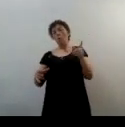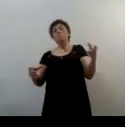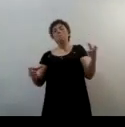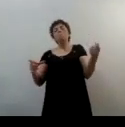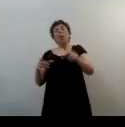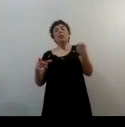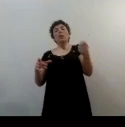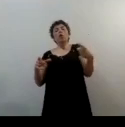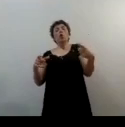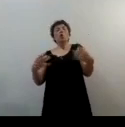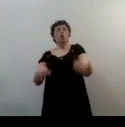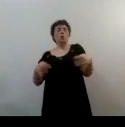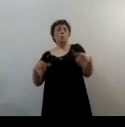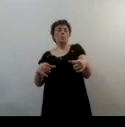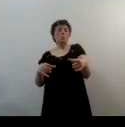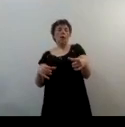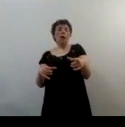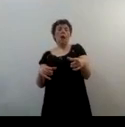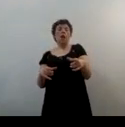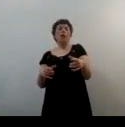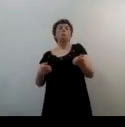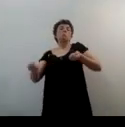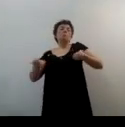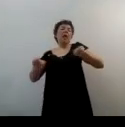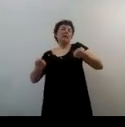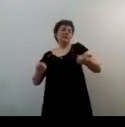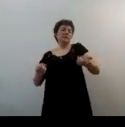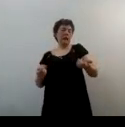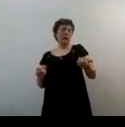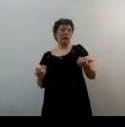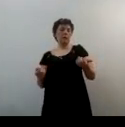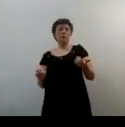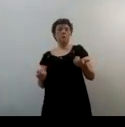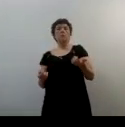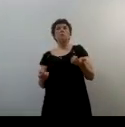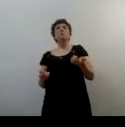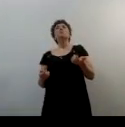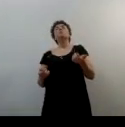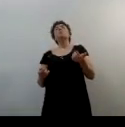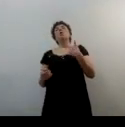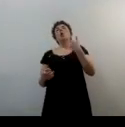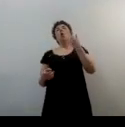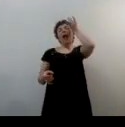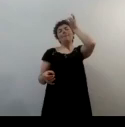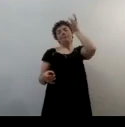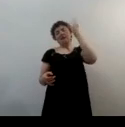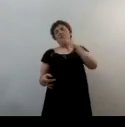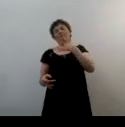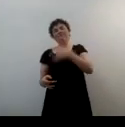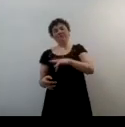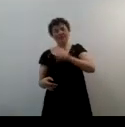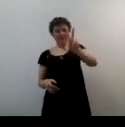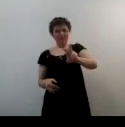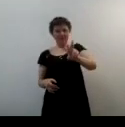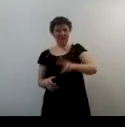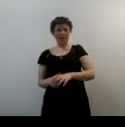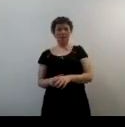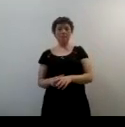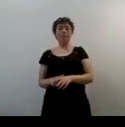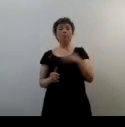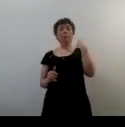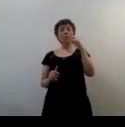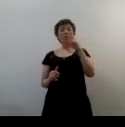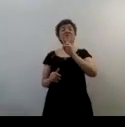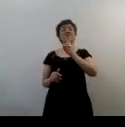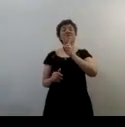3 cazos, a que te da para hacer una paella, pues hay que darse esos caprichitos también para vivir. Pero como veis, las verduras,